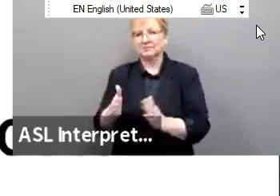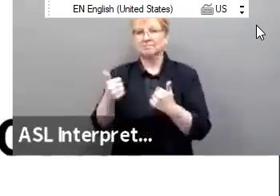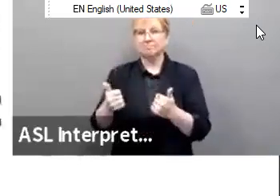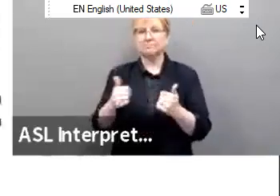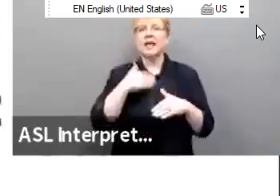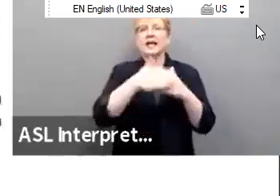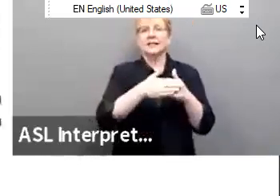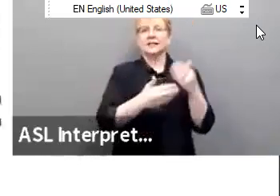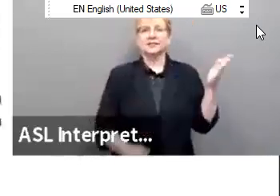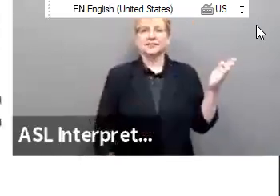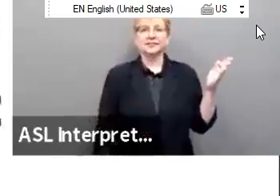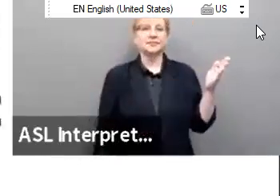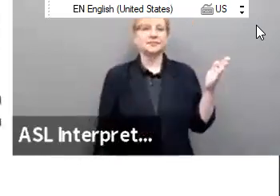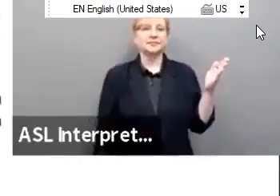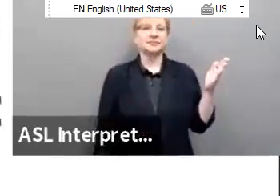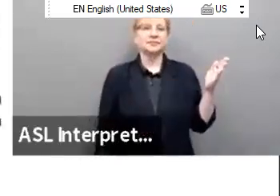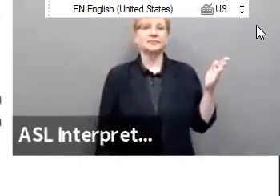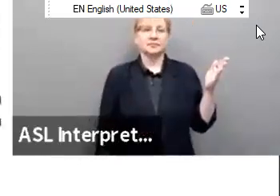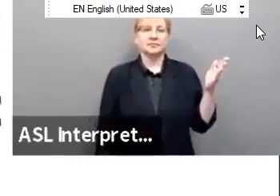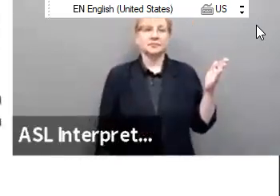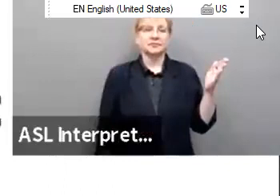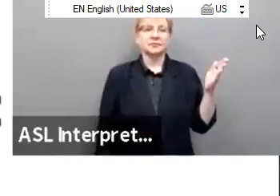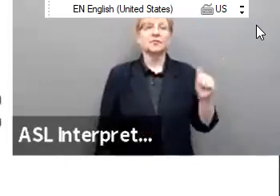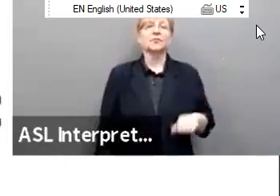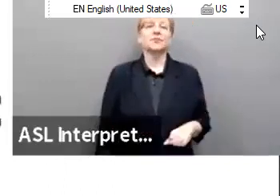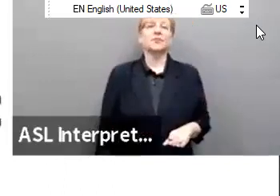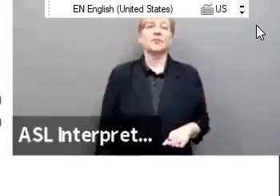bajo quimioterapia a que vayan a recibir a su